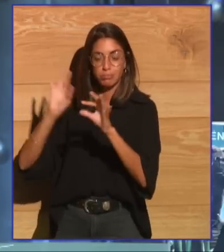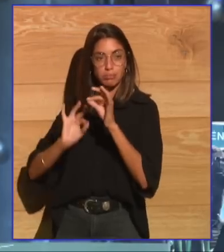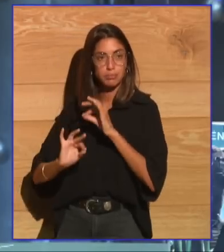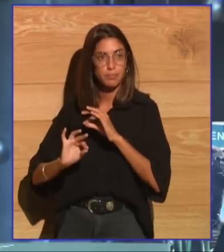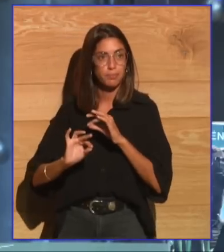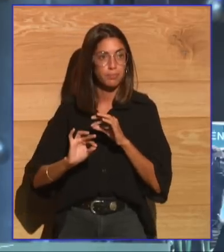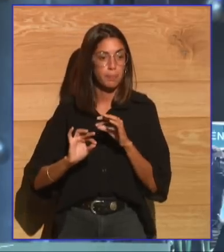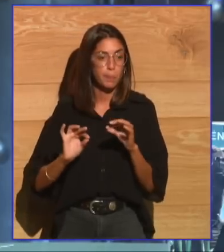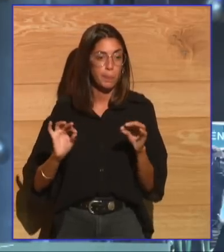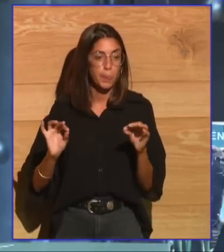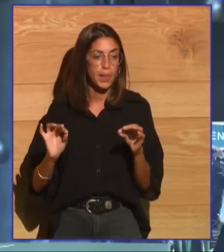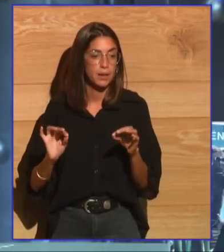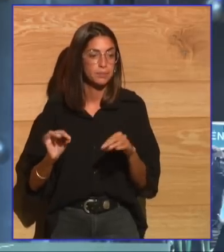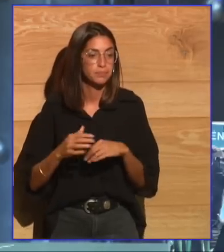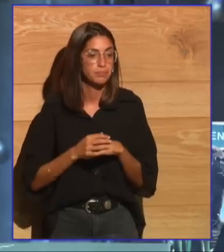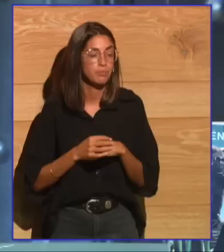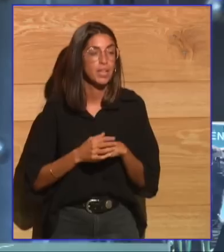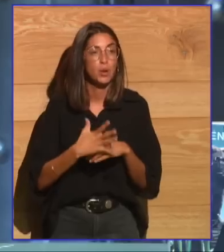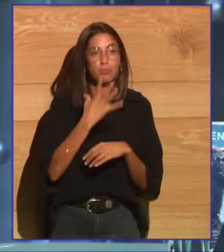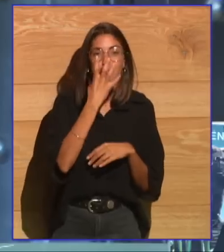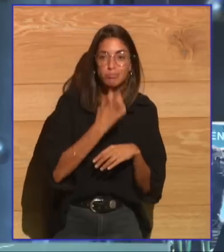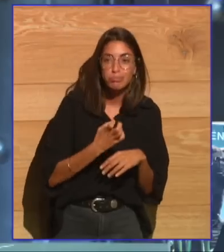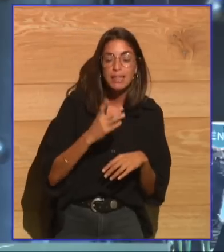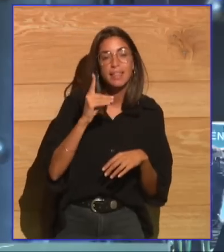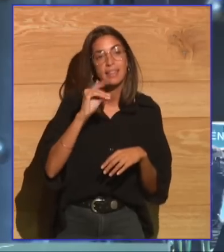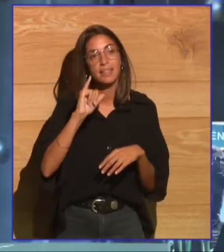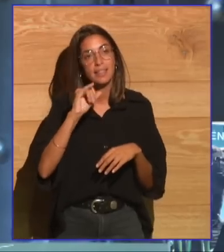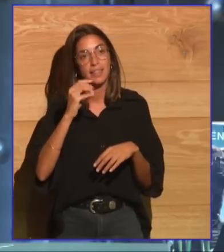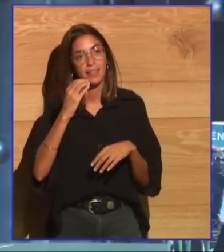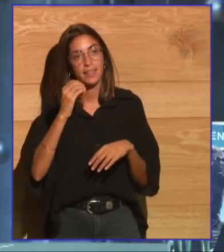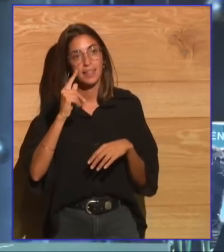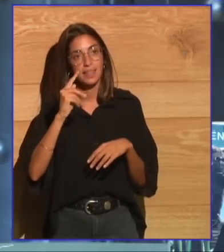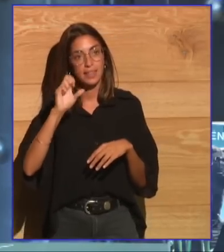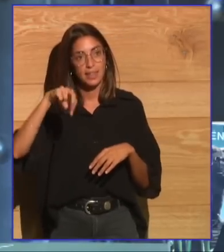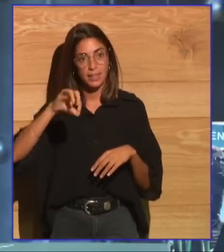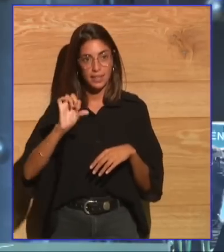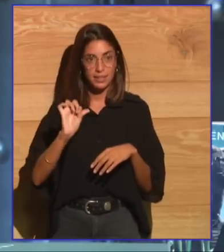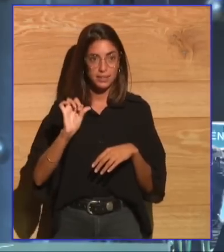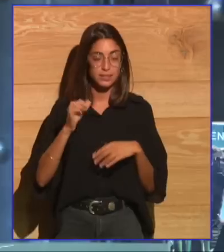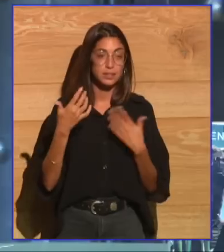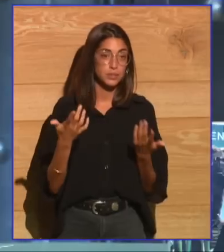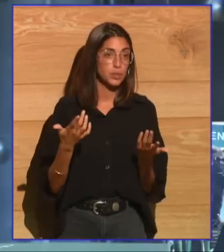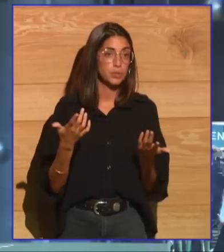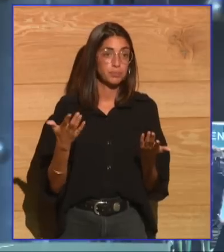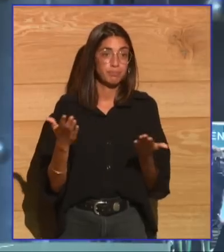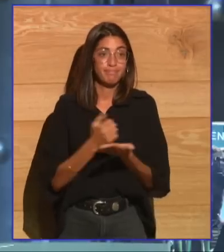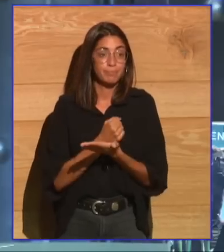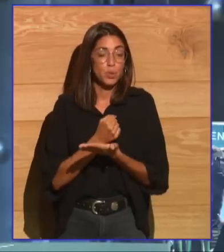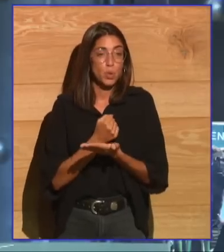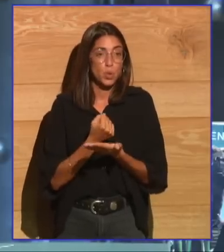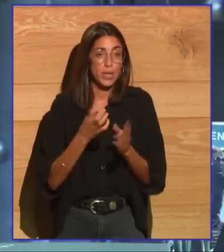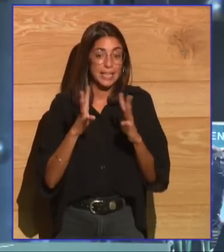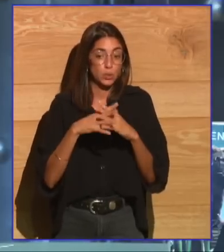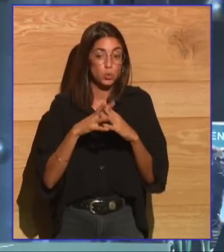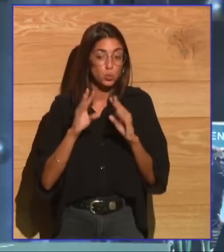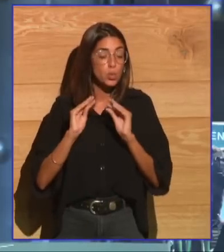cine épico melodramático y dickensiano de easy son estructuras muy dickensiana en muchos aspectos también por el